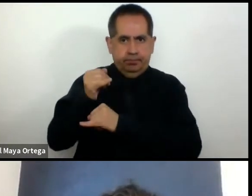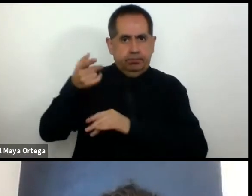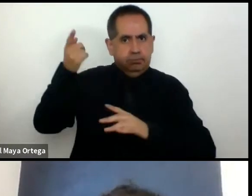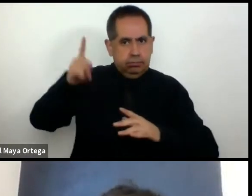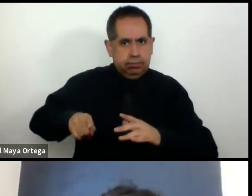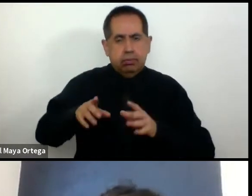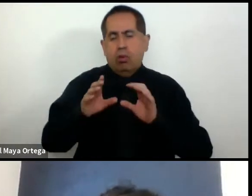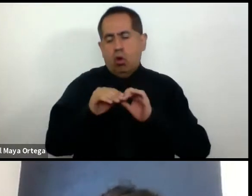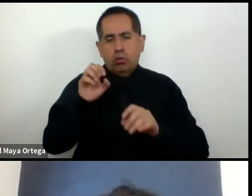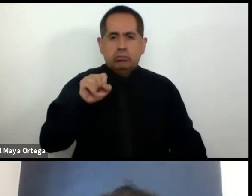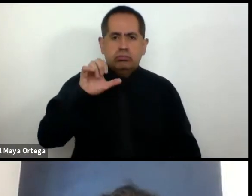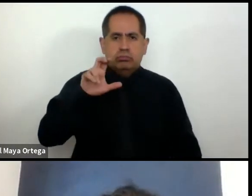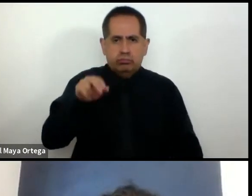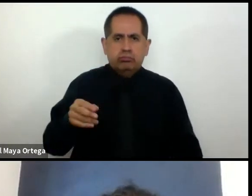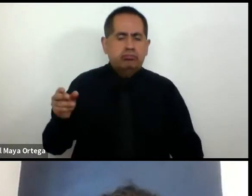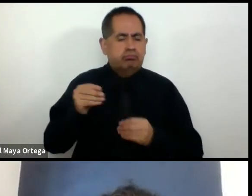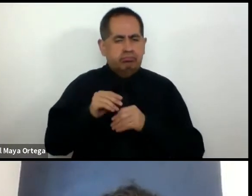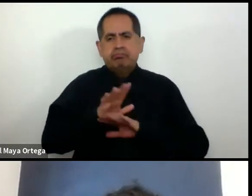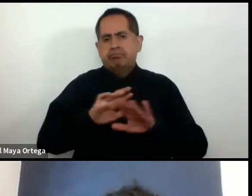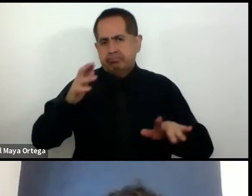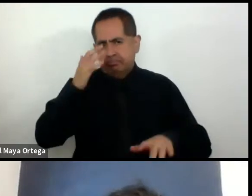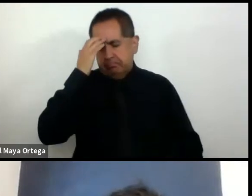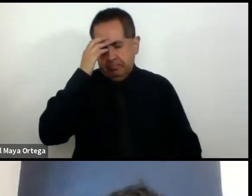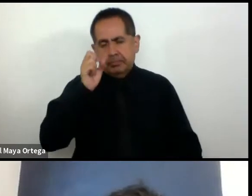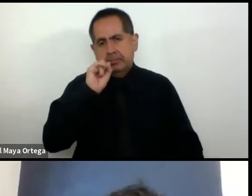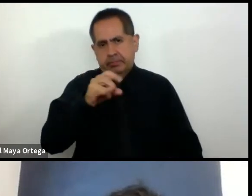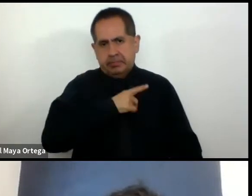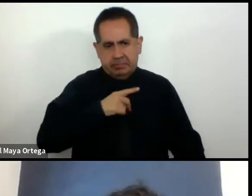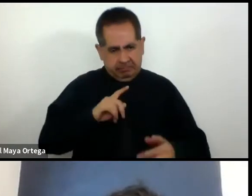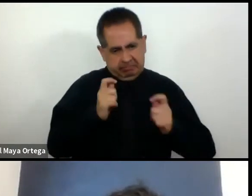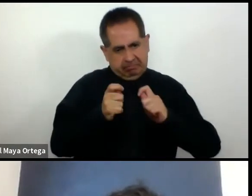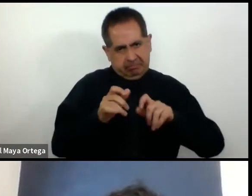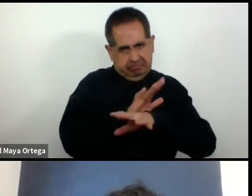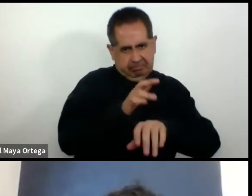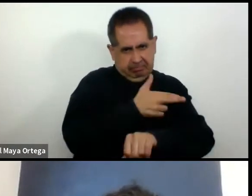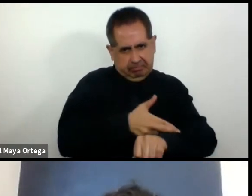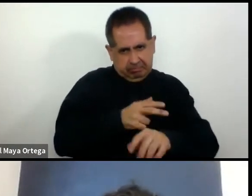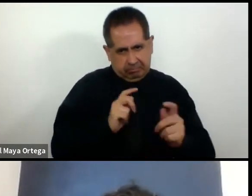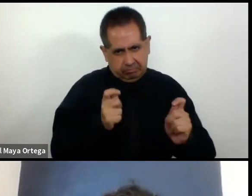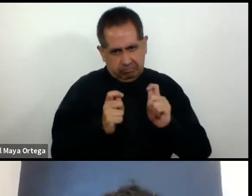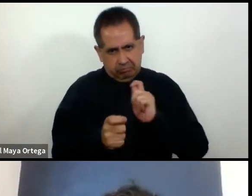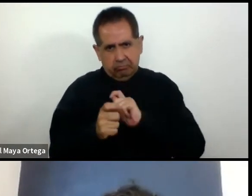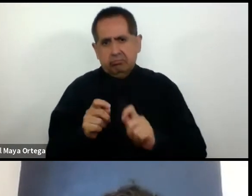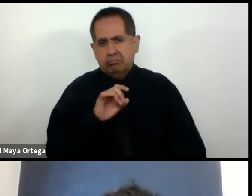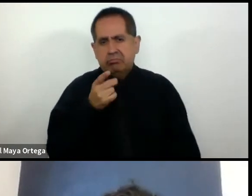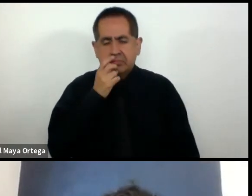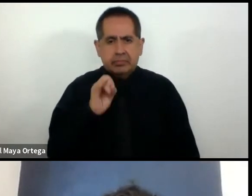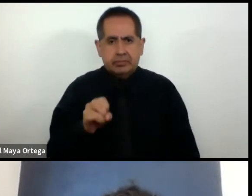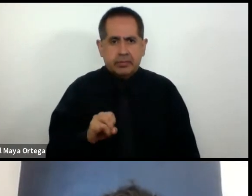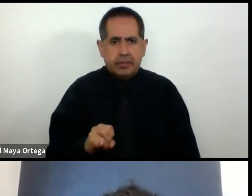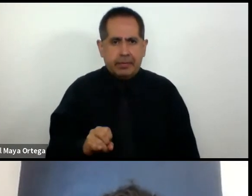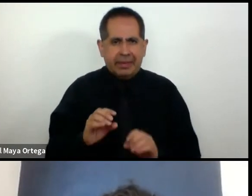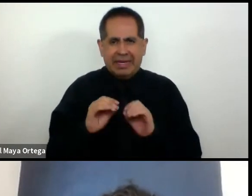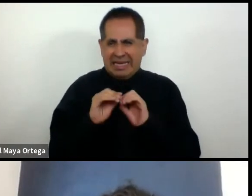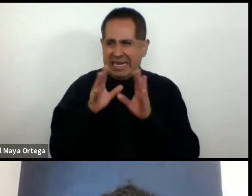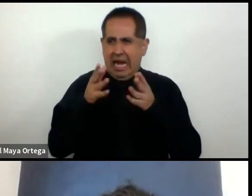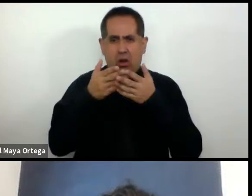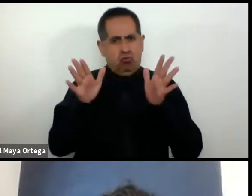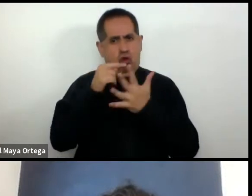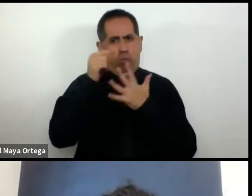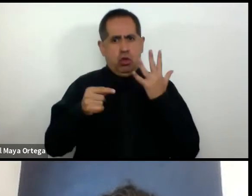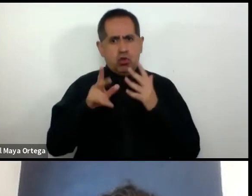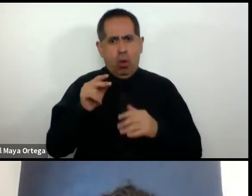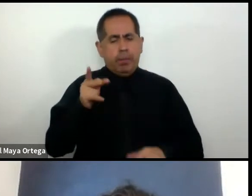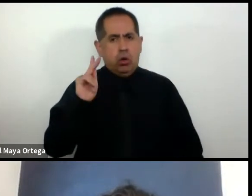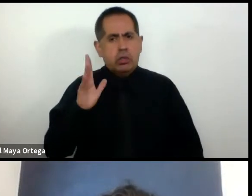propia Suprema Corte, que también ya ha reconocido que se tienen que dar estos ajustes en el procedimiento. Tal vez no de manera así general, pero lo ha